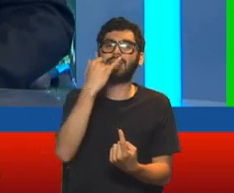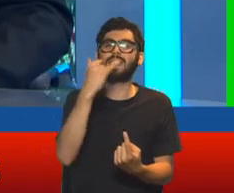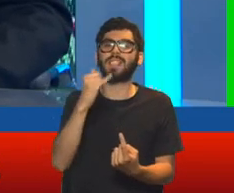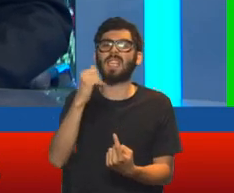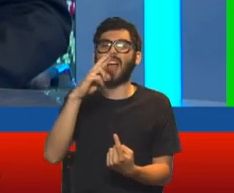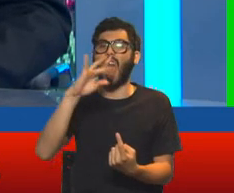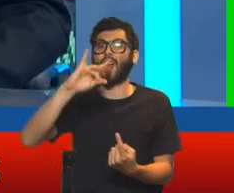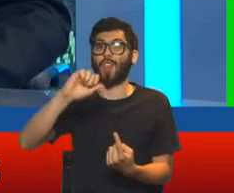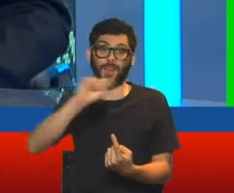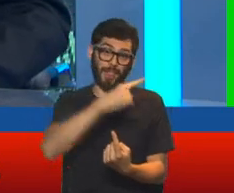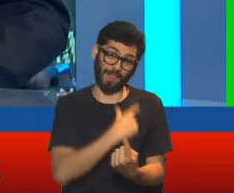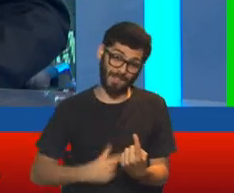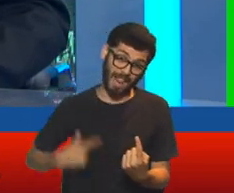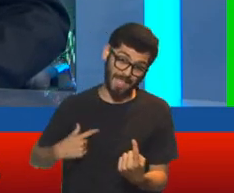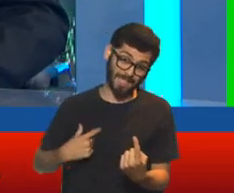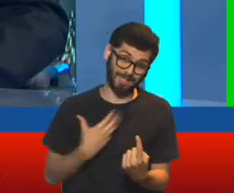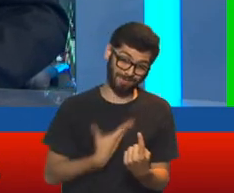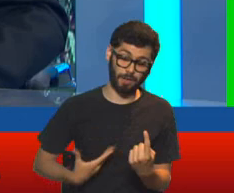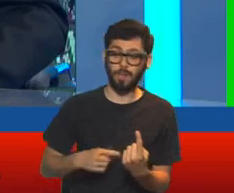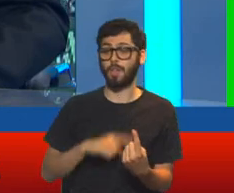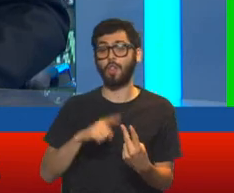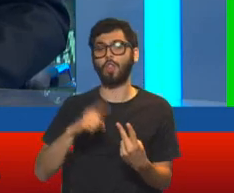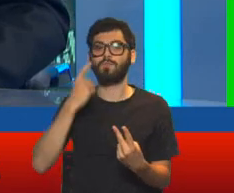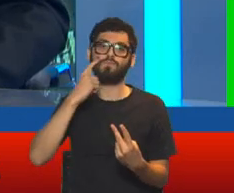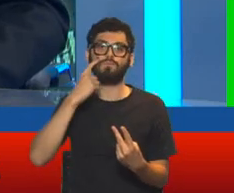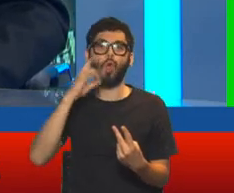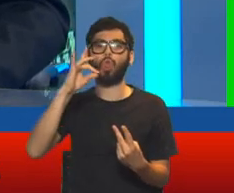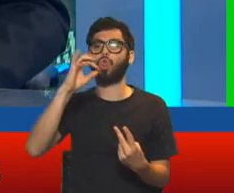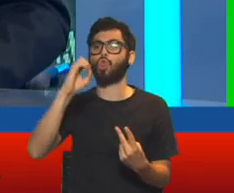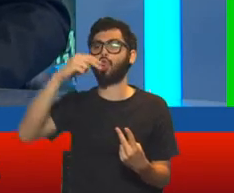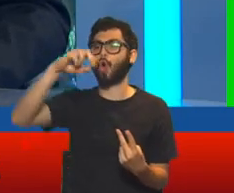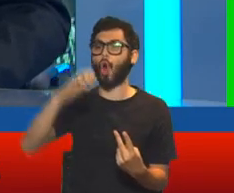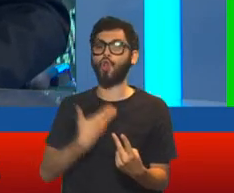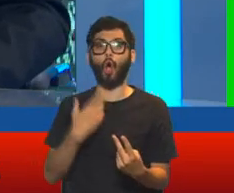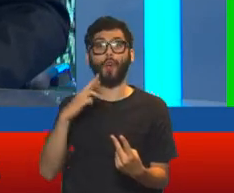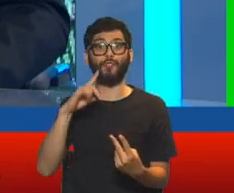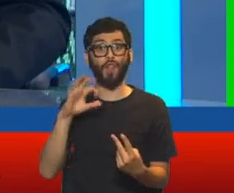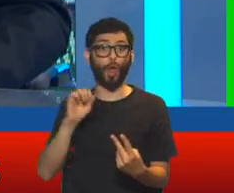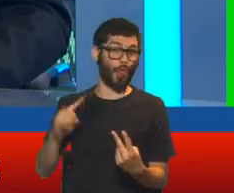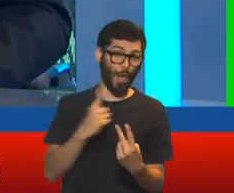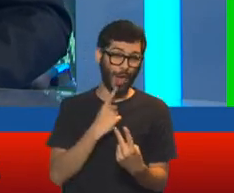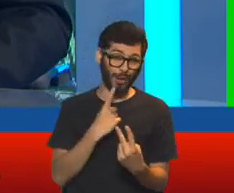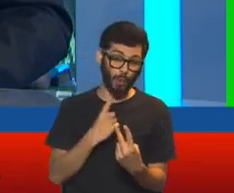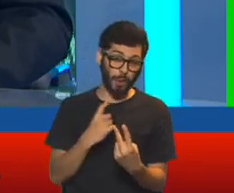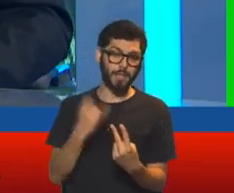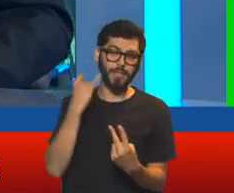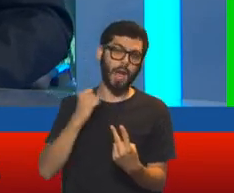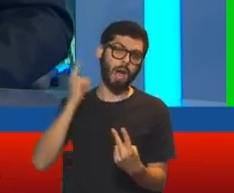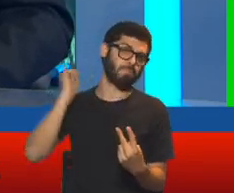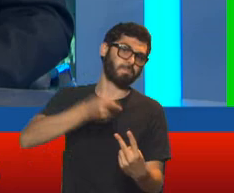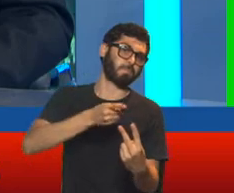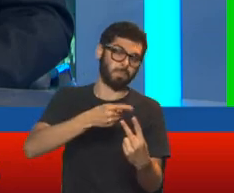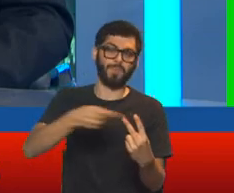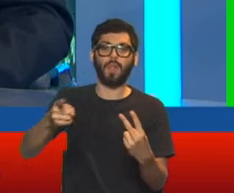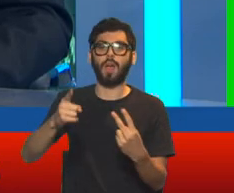Sarsfield como Donofrio en River Plate, son imputados en una fiscalía especializada de eventos masivos